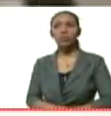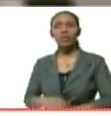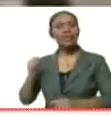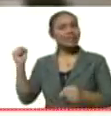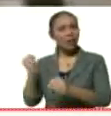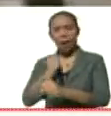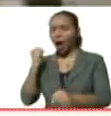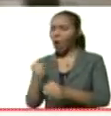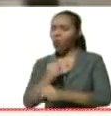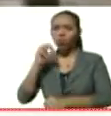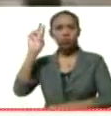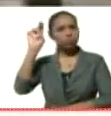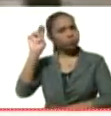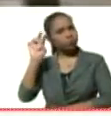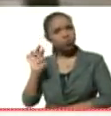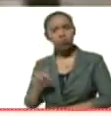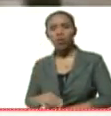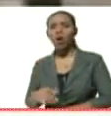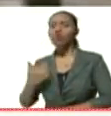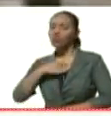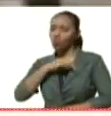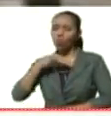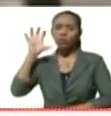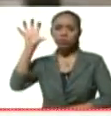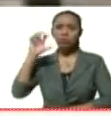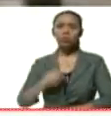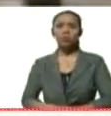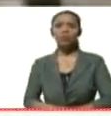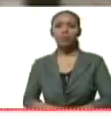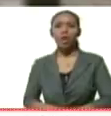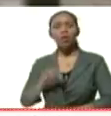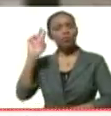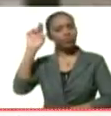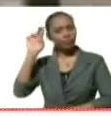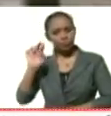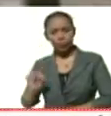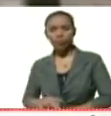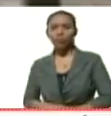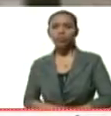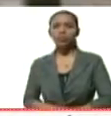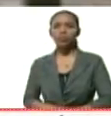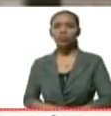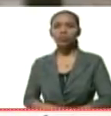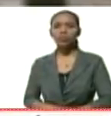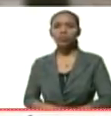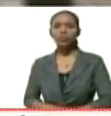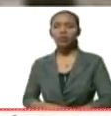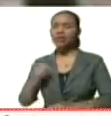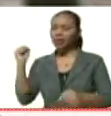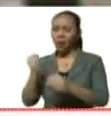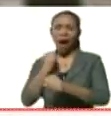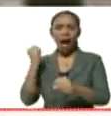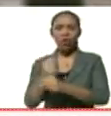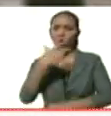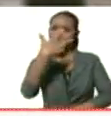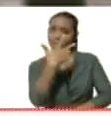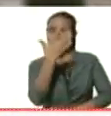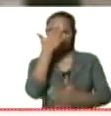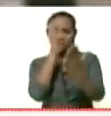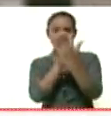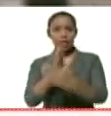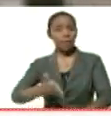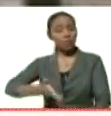Trabajo, todos los días trabajo por nuestra patria. Todos los días. Trabajando tres frentes